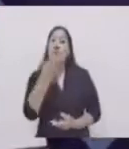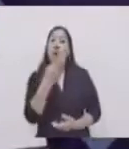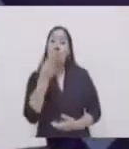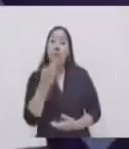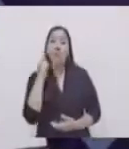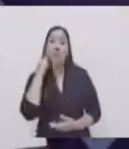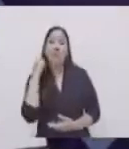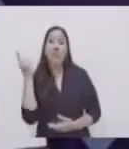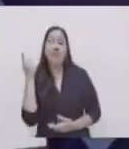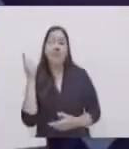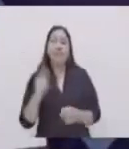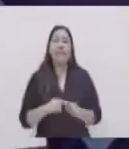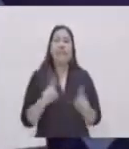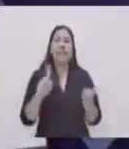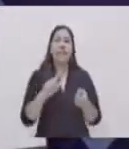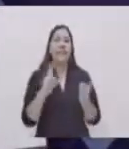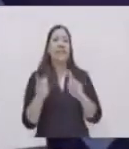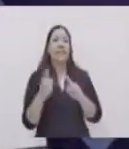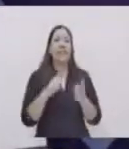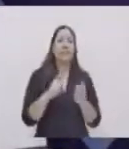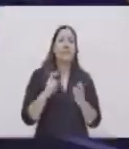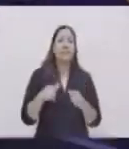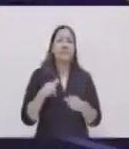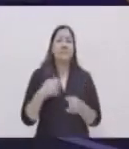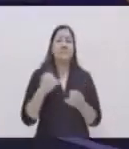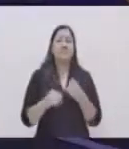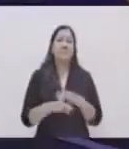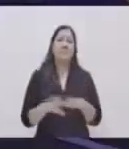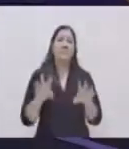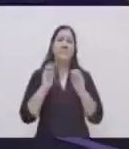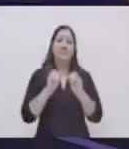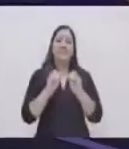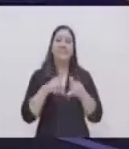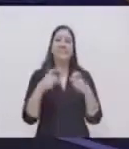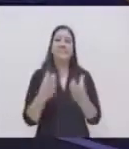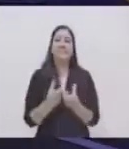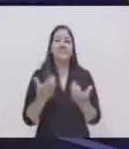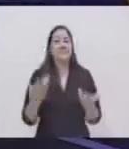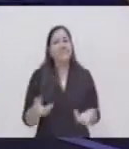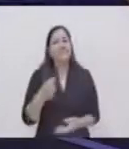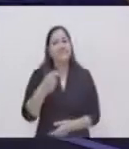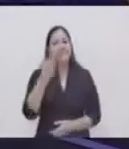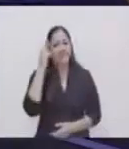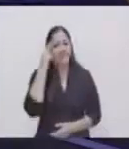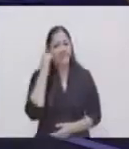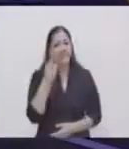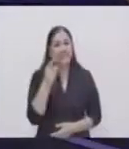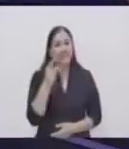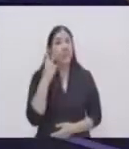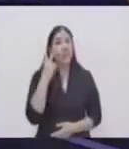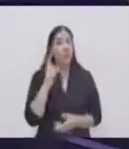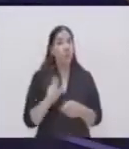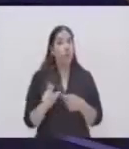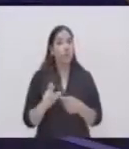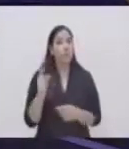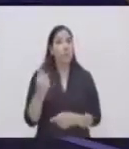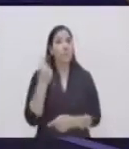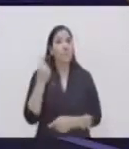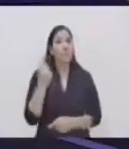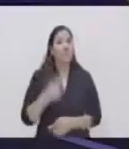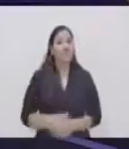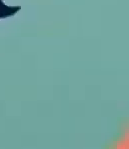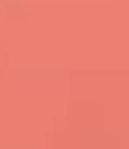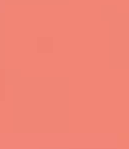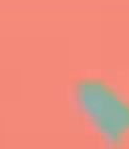también tienen muchas variaciones. Entonces, hemos llegado al final de nuestra clase y recordemos un par